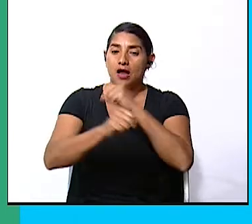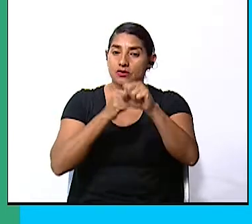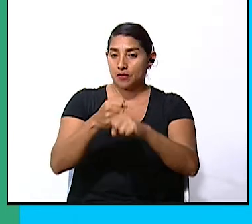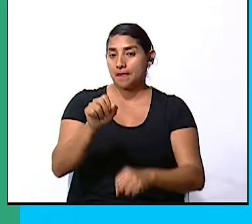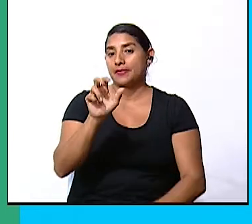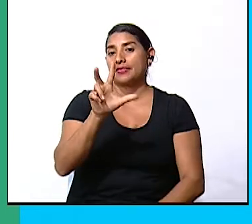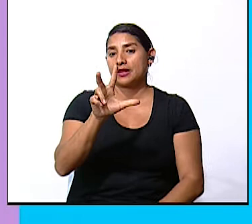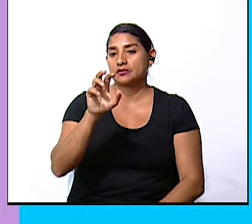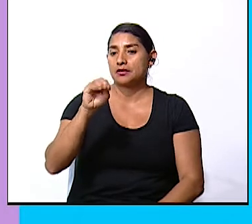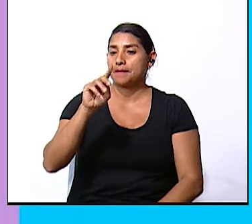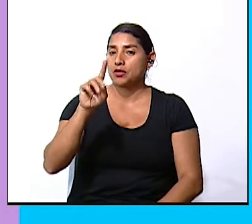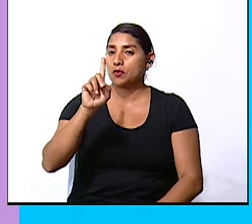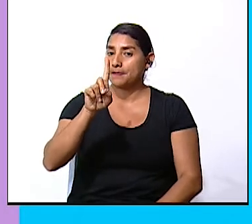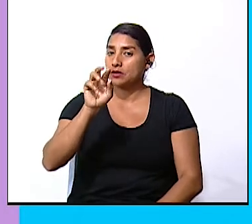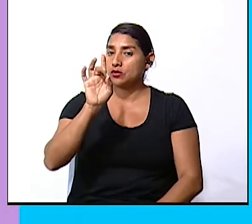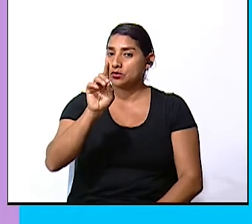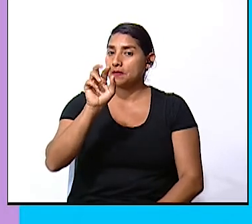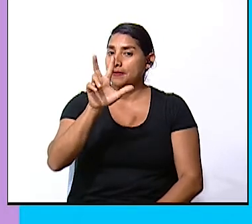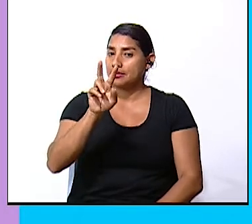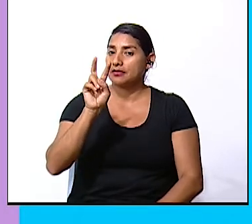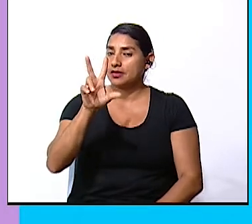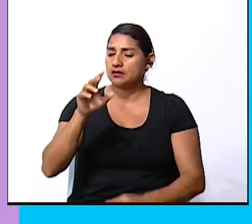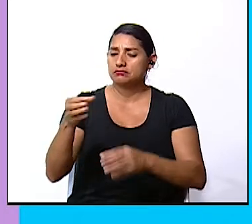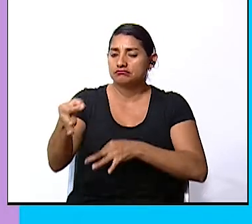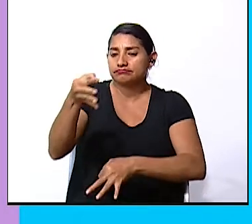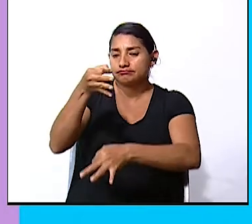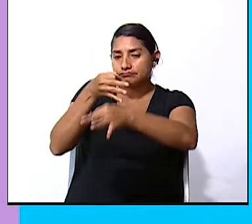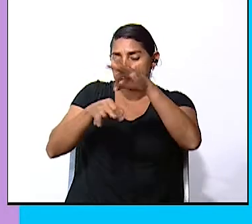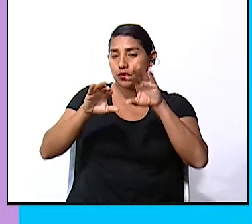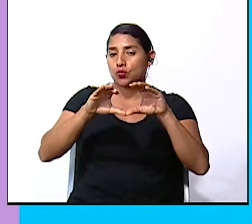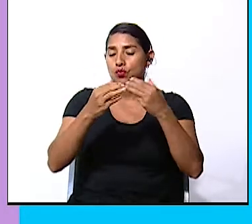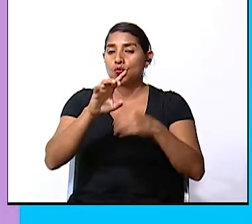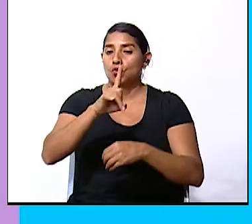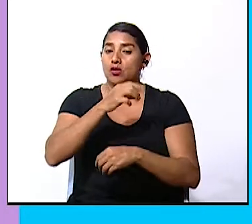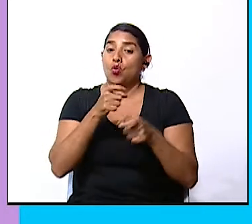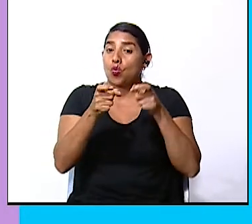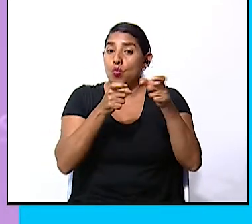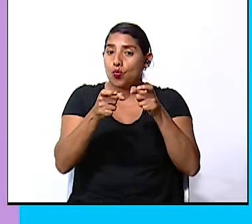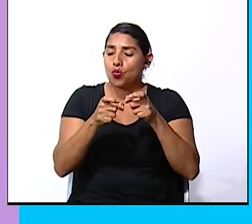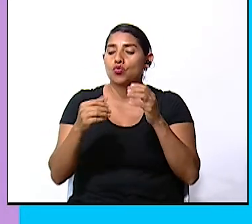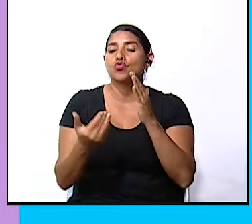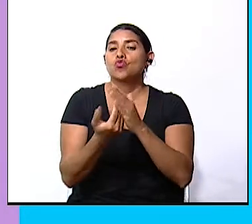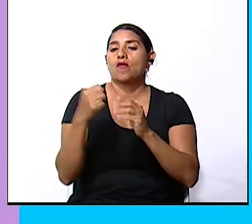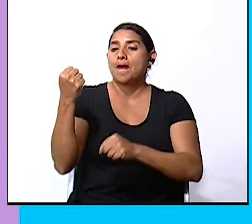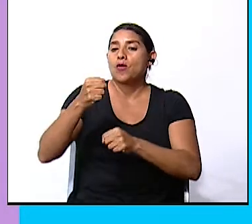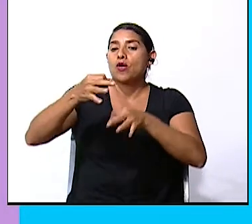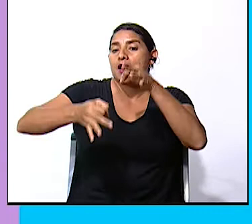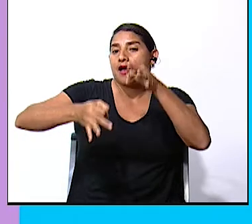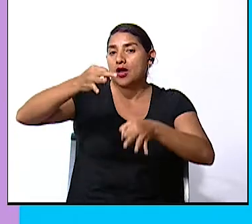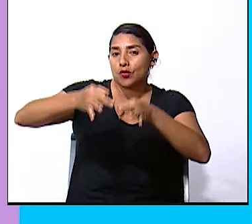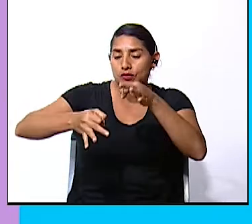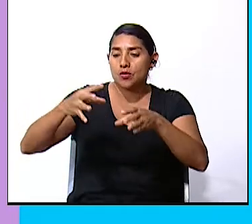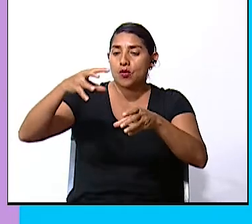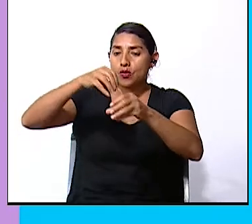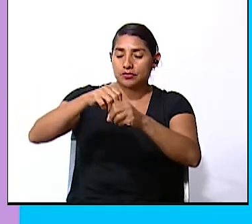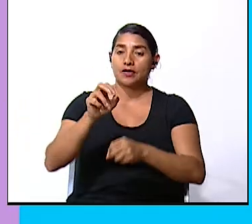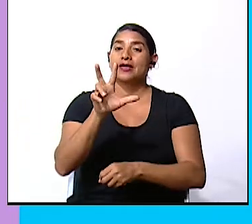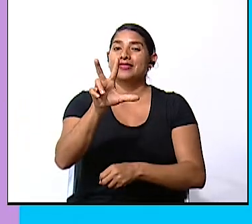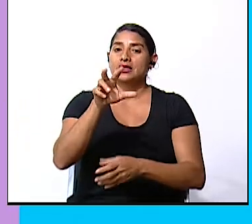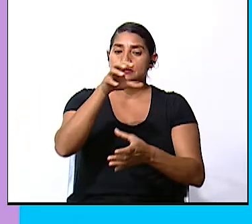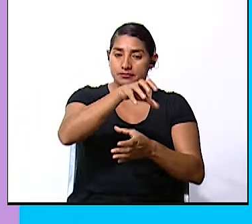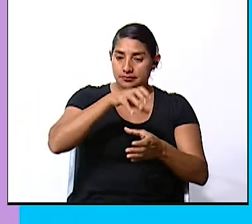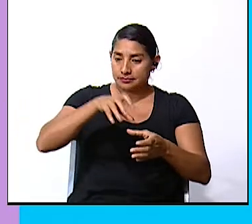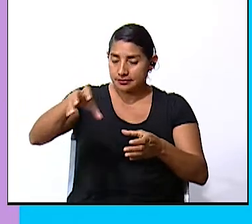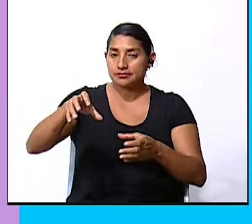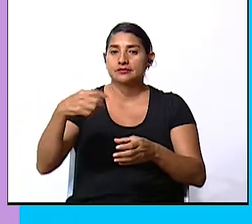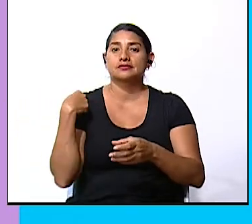marzo de 1823. Se decide reemplazar la Junta Superior Gubernativa por un nuevo Poder Ejecutivo, integrado por 3 miembros,